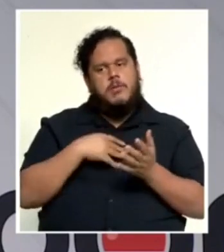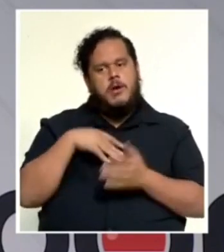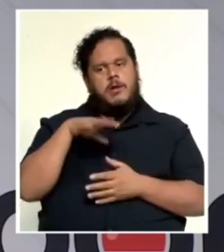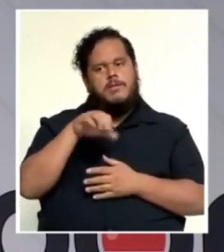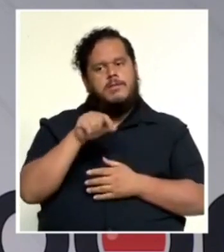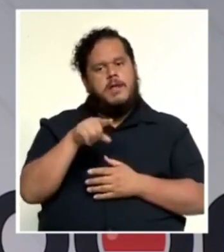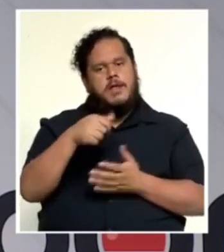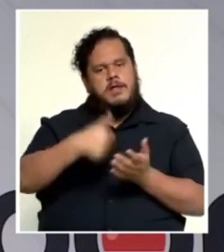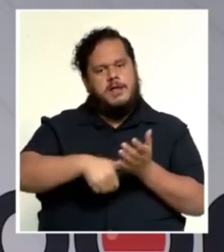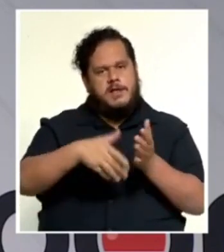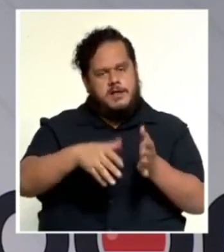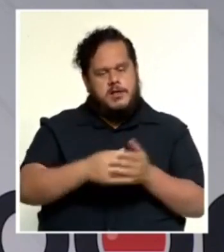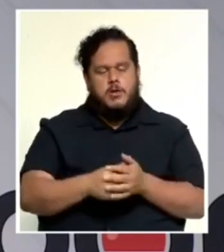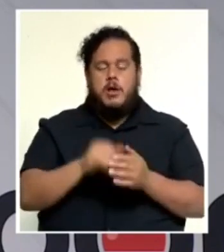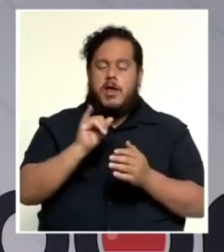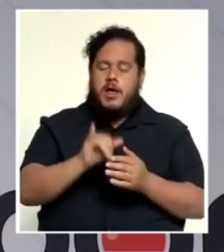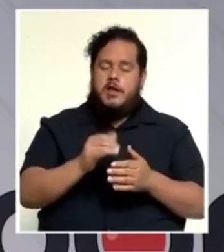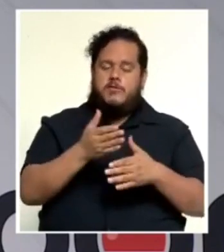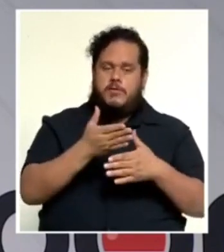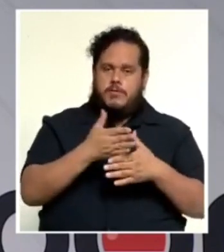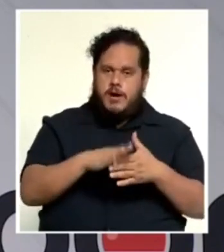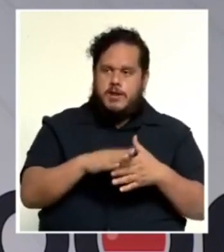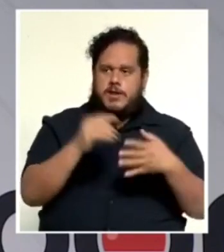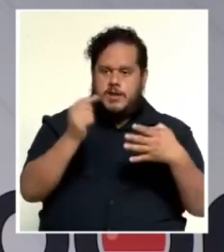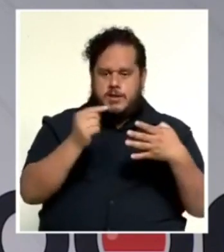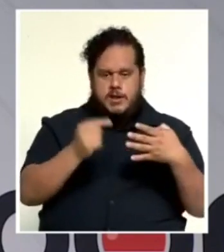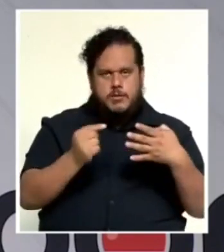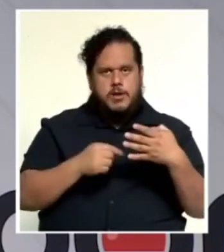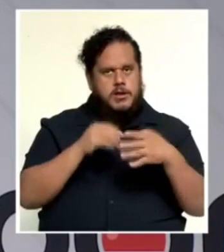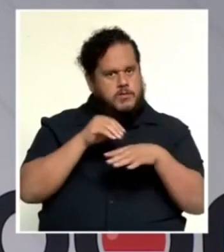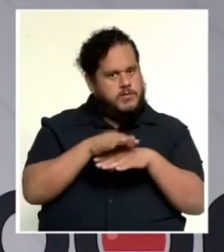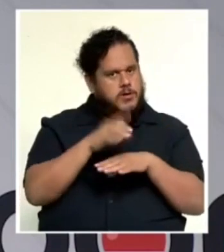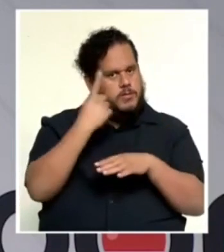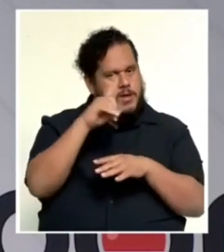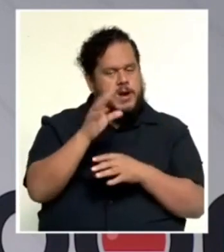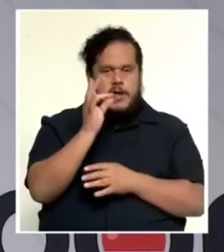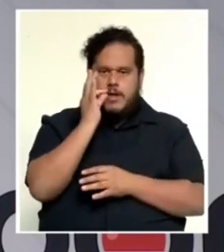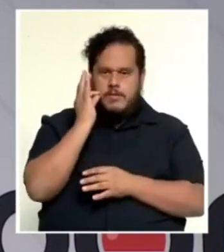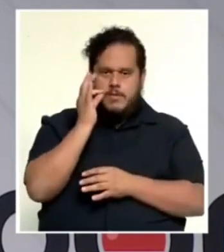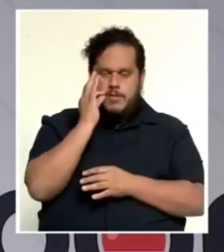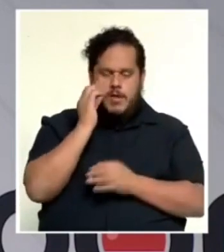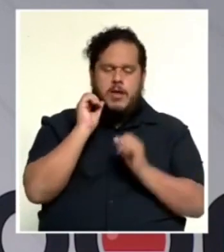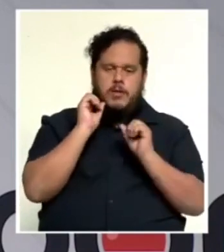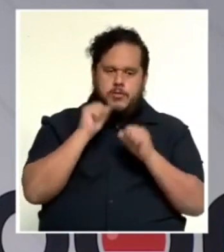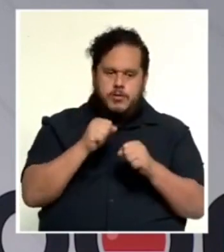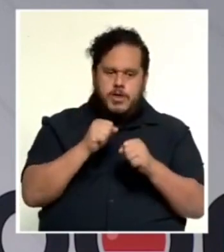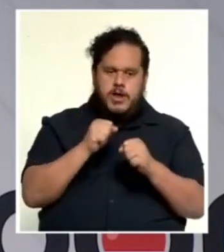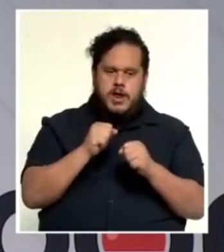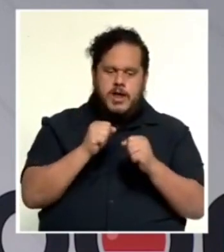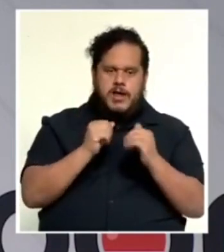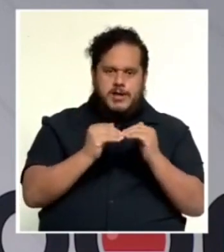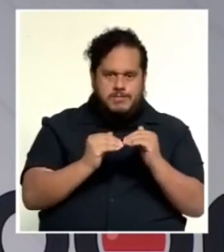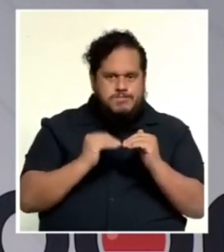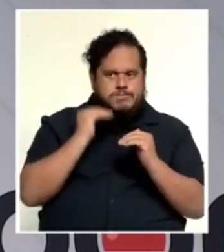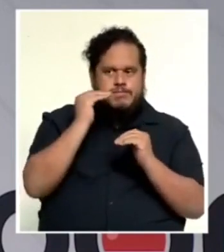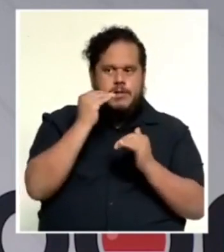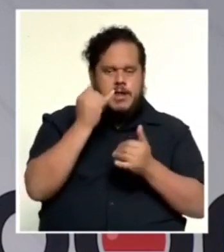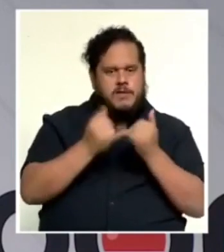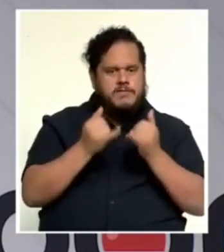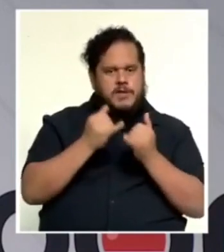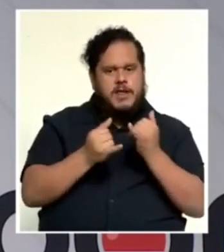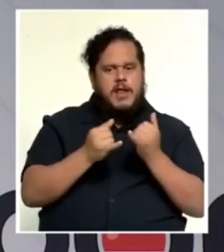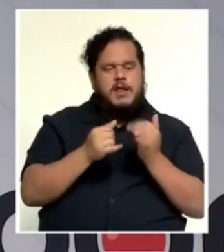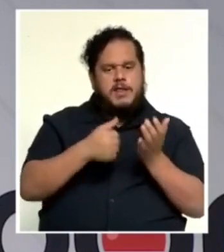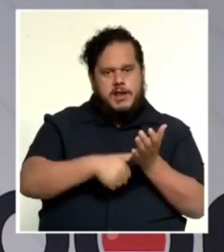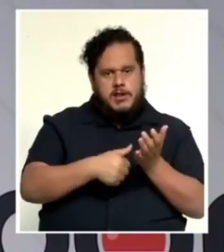Creo que eso fue lo que parte de los factores que influyeron para que José María Figueres pues pudiera remontar al final de la